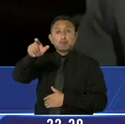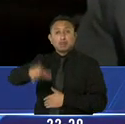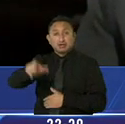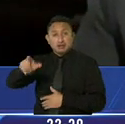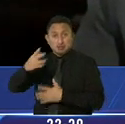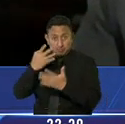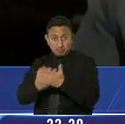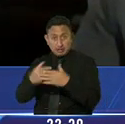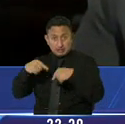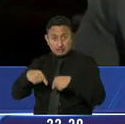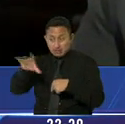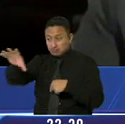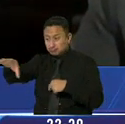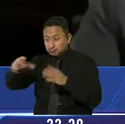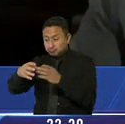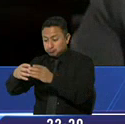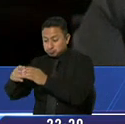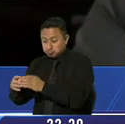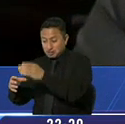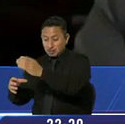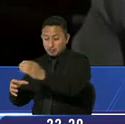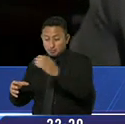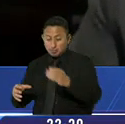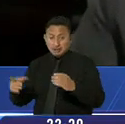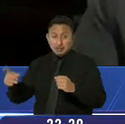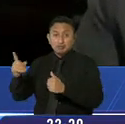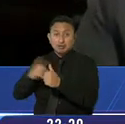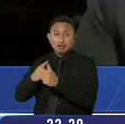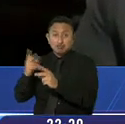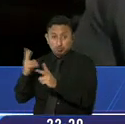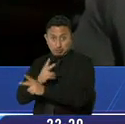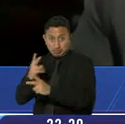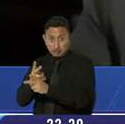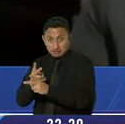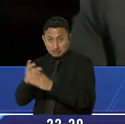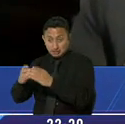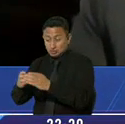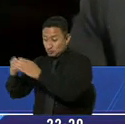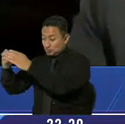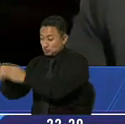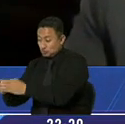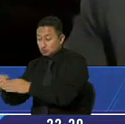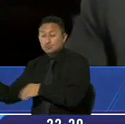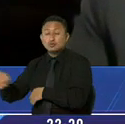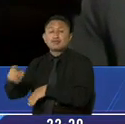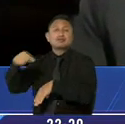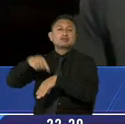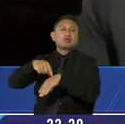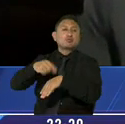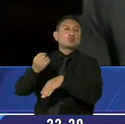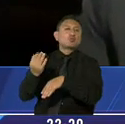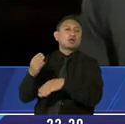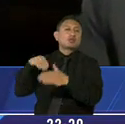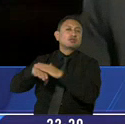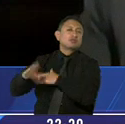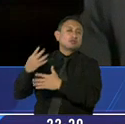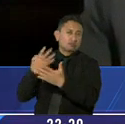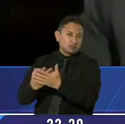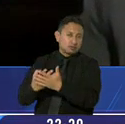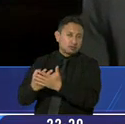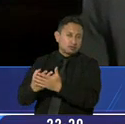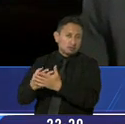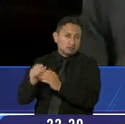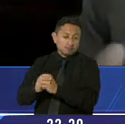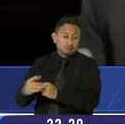libertad en base a su peligrosidad, en base también al tiempo que están o que tienen la condena, en base al tipo